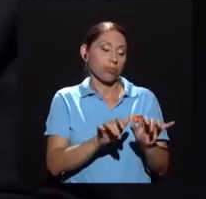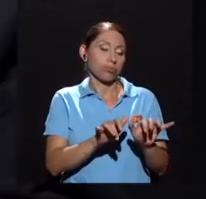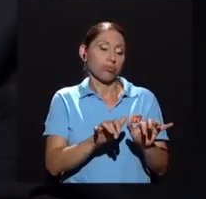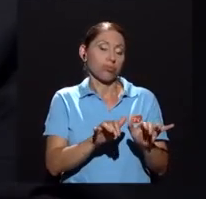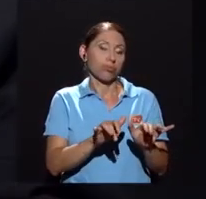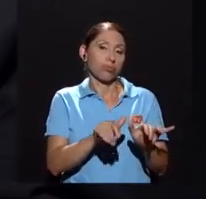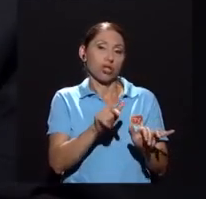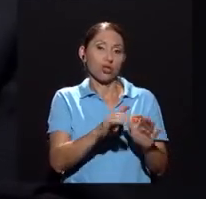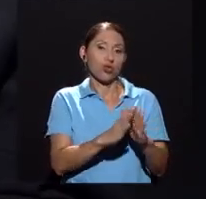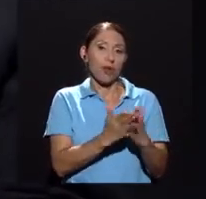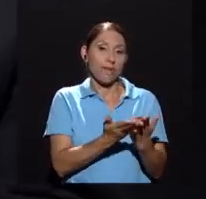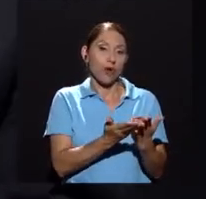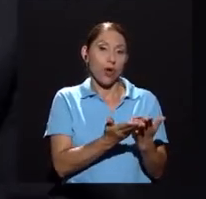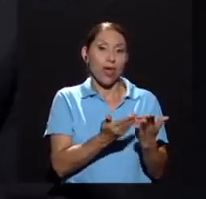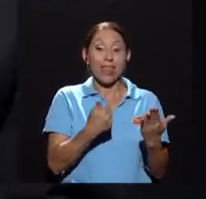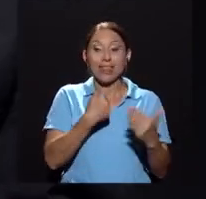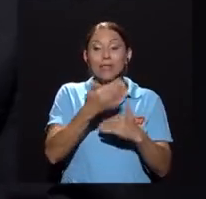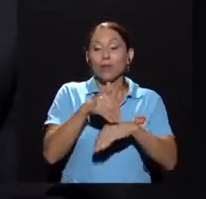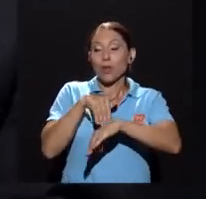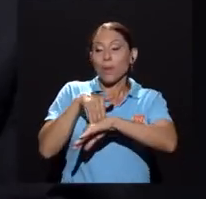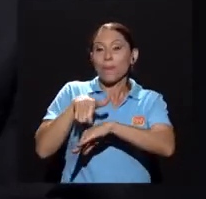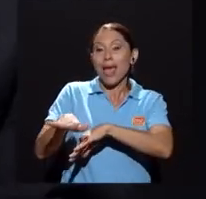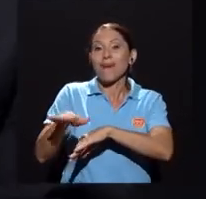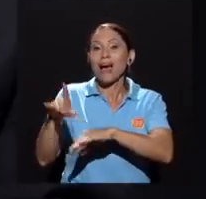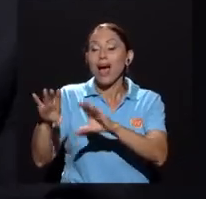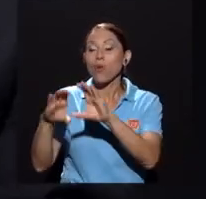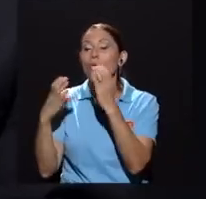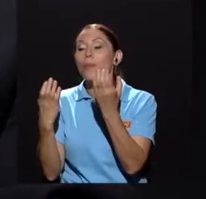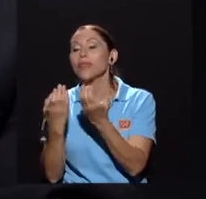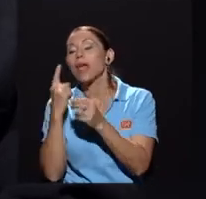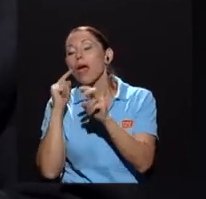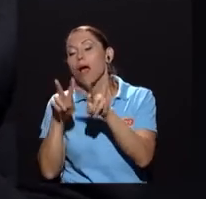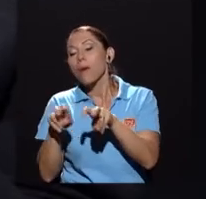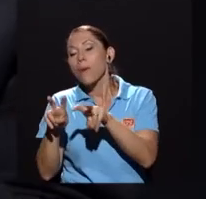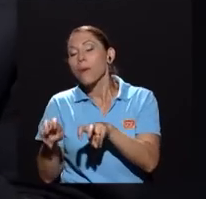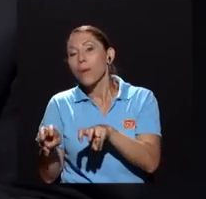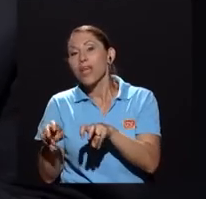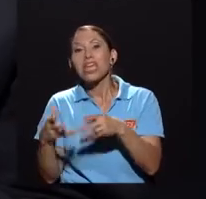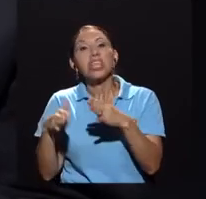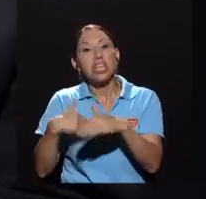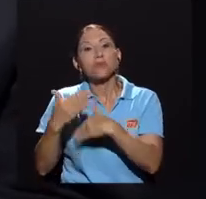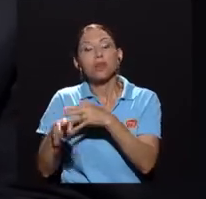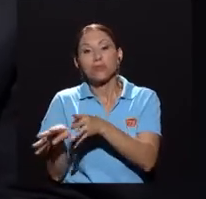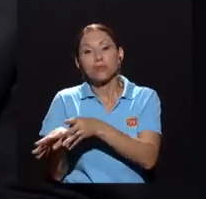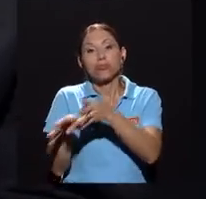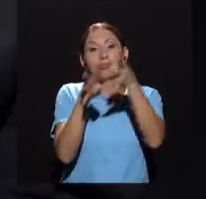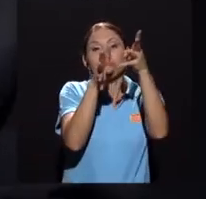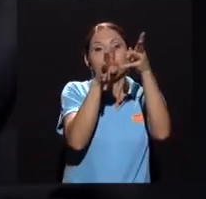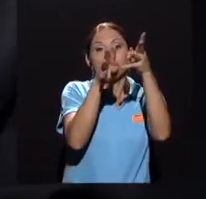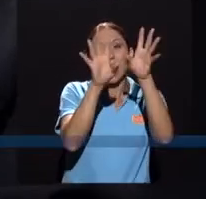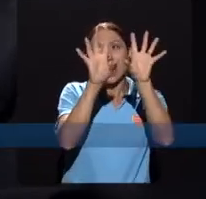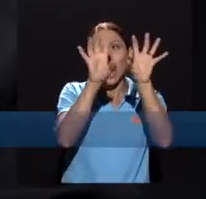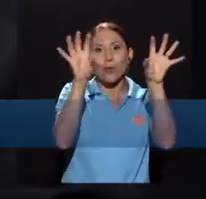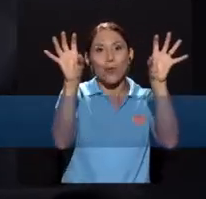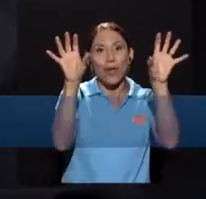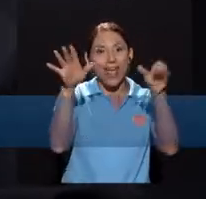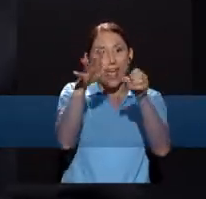nube y sus últimos libros están en la nube yo tengo copias impresas